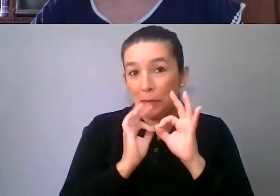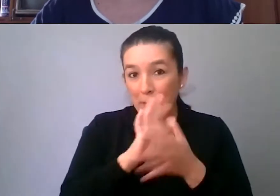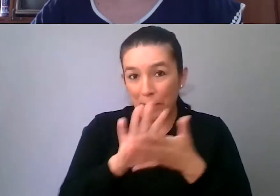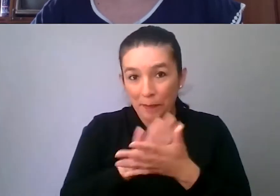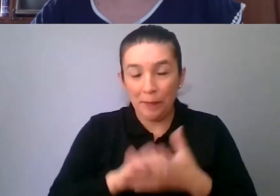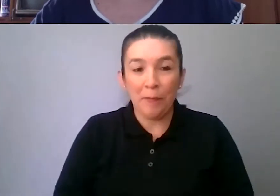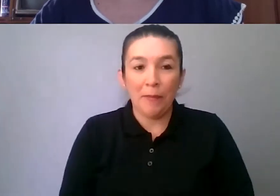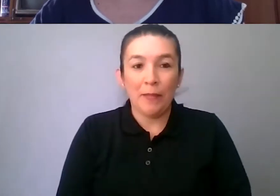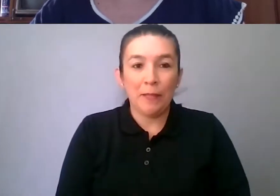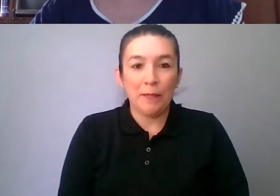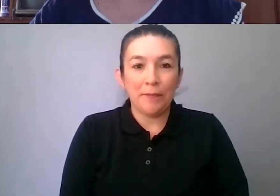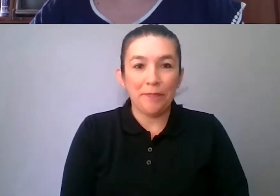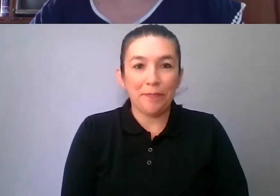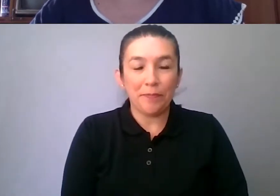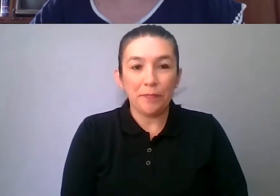de señas.